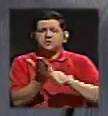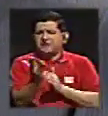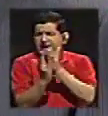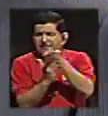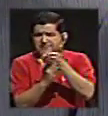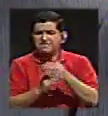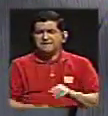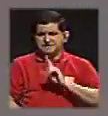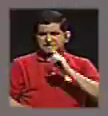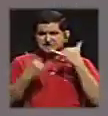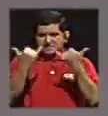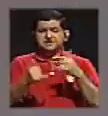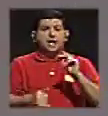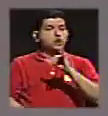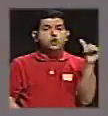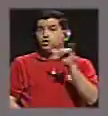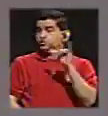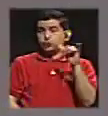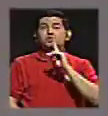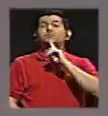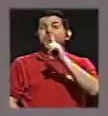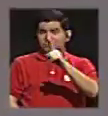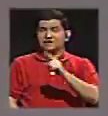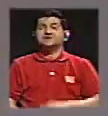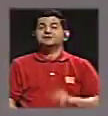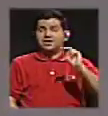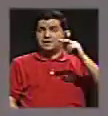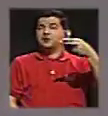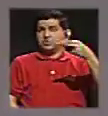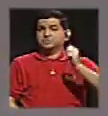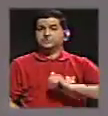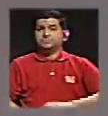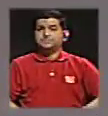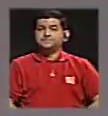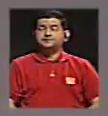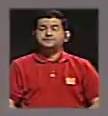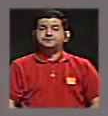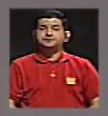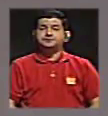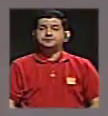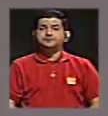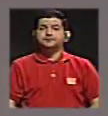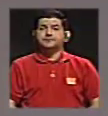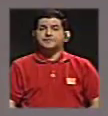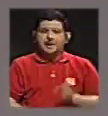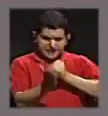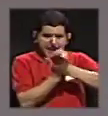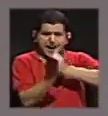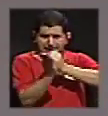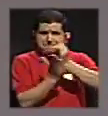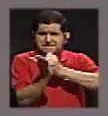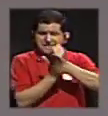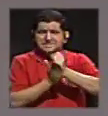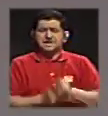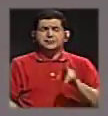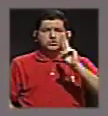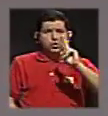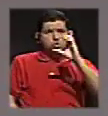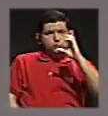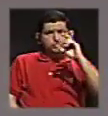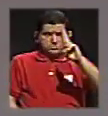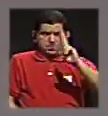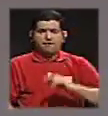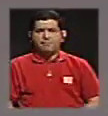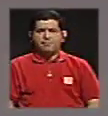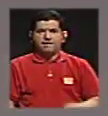manifestado no son los mismos hay que decirlo Mauricio e en la investigación que la universidad de Costa Rica